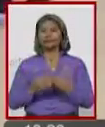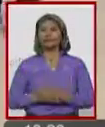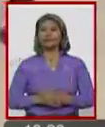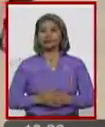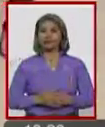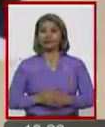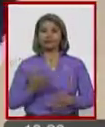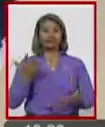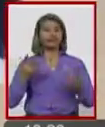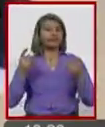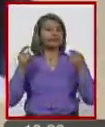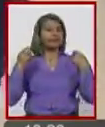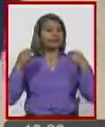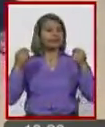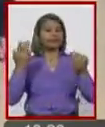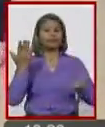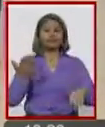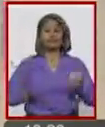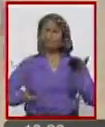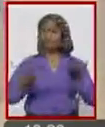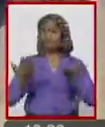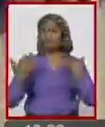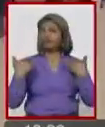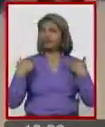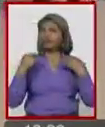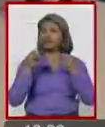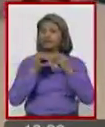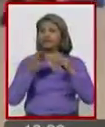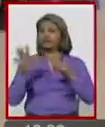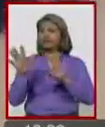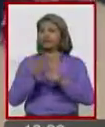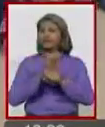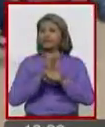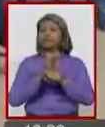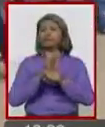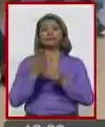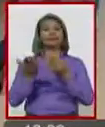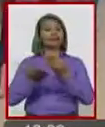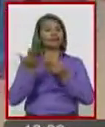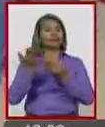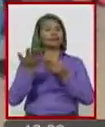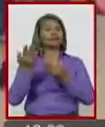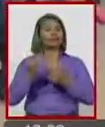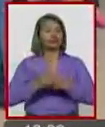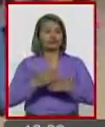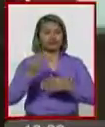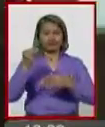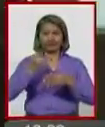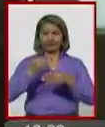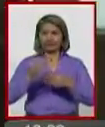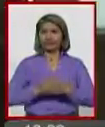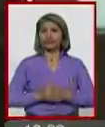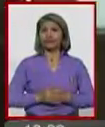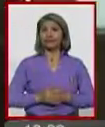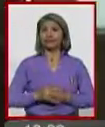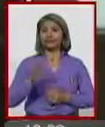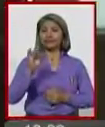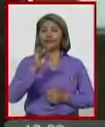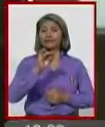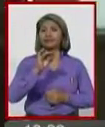más o menos tratando de ver la posibilidad que tengan mayor cantidad de accesibilidad en lo que es la inscripción. Casi